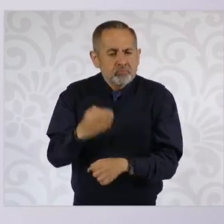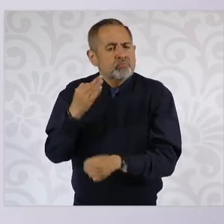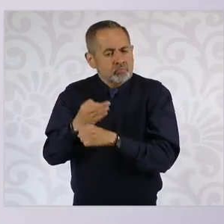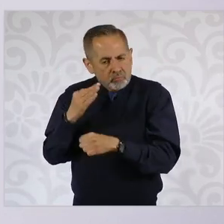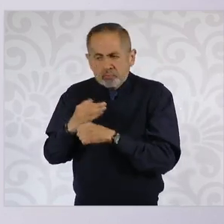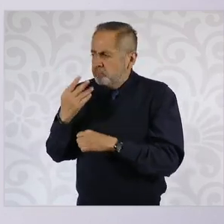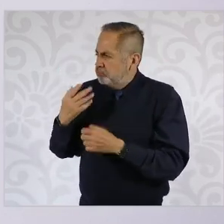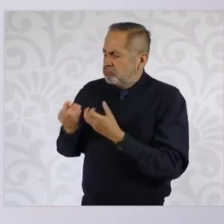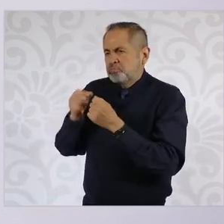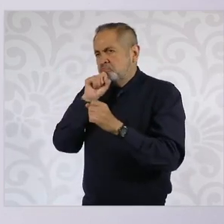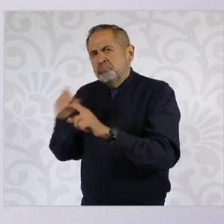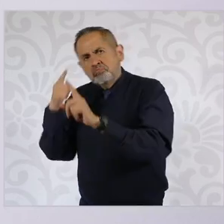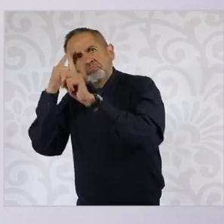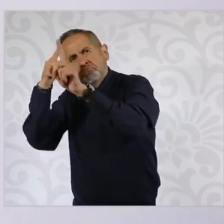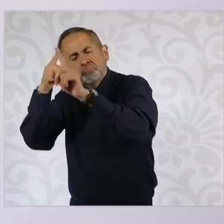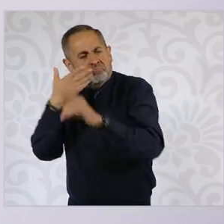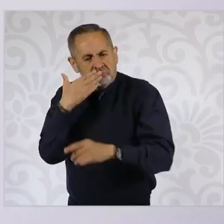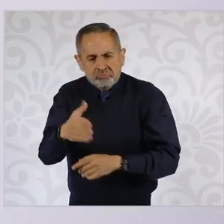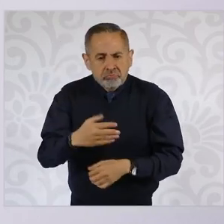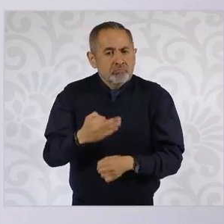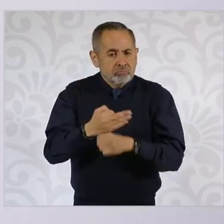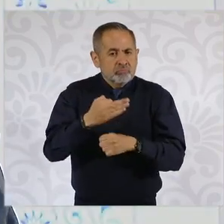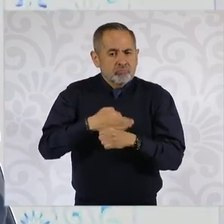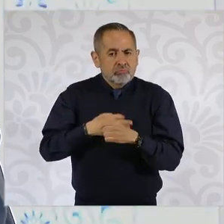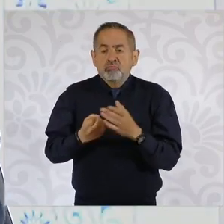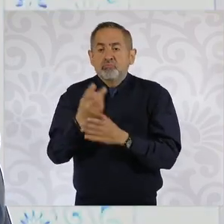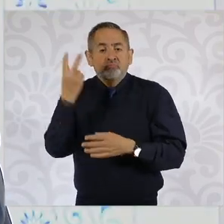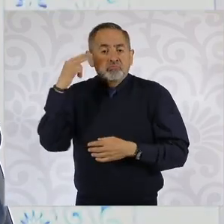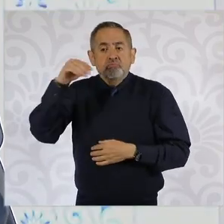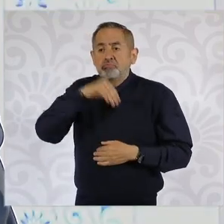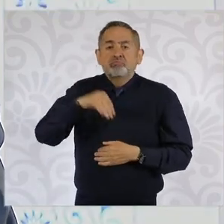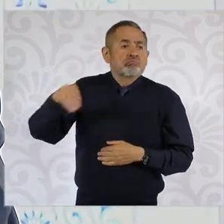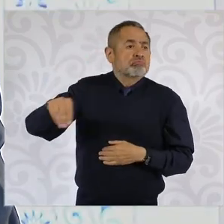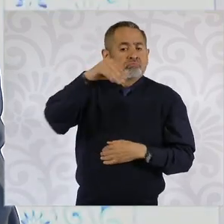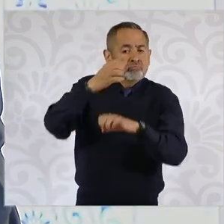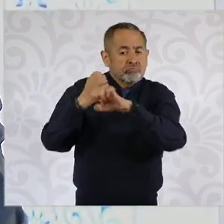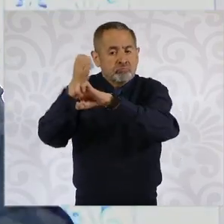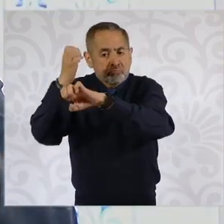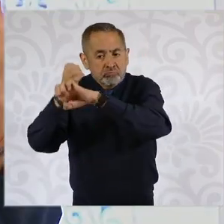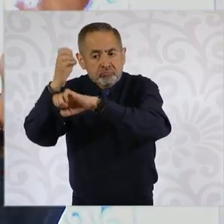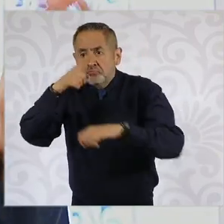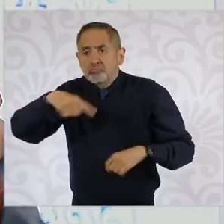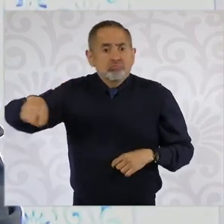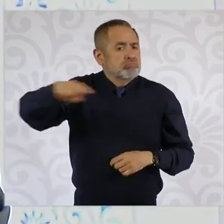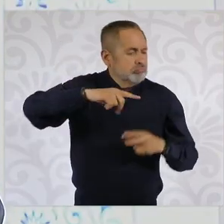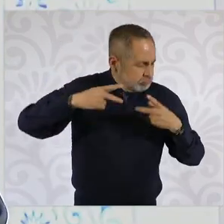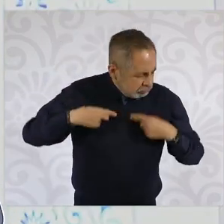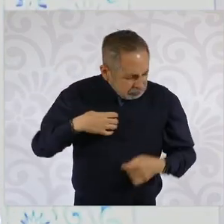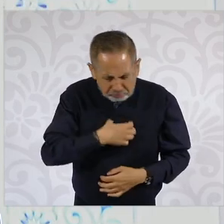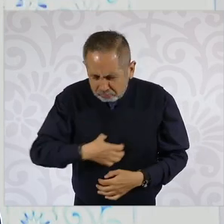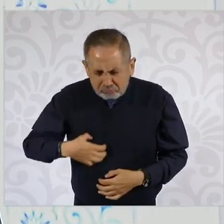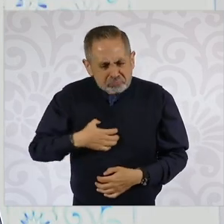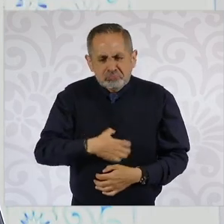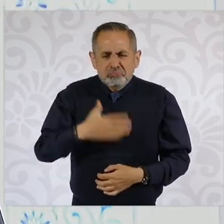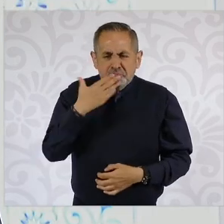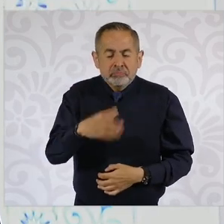un buen momento. Yo que salgo a los estados de la República, la gente está contenta. Ayer que